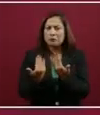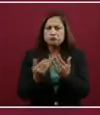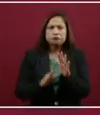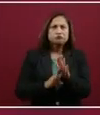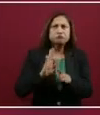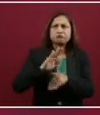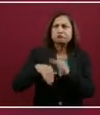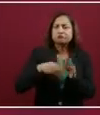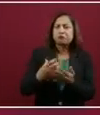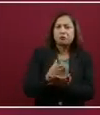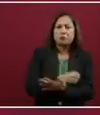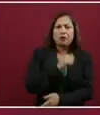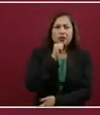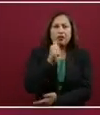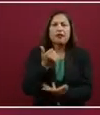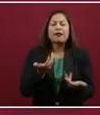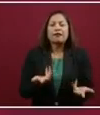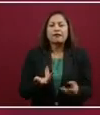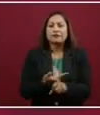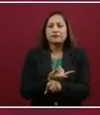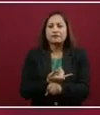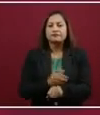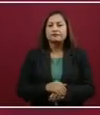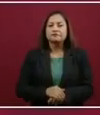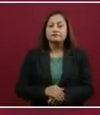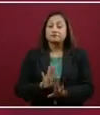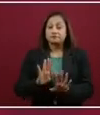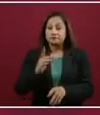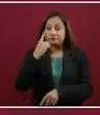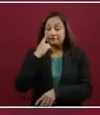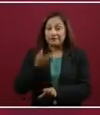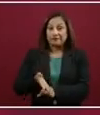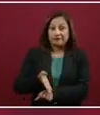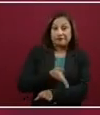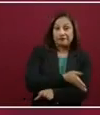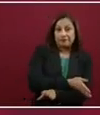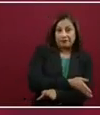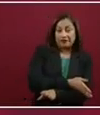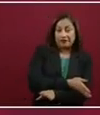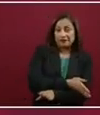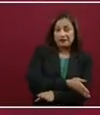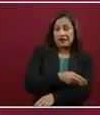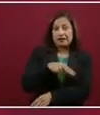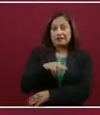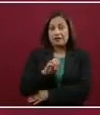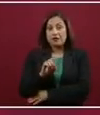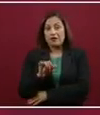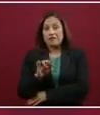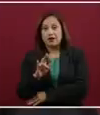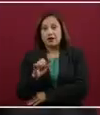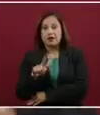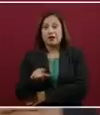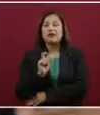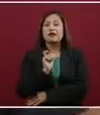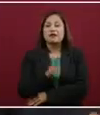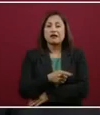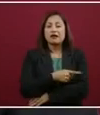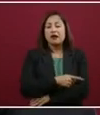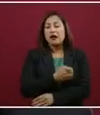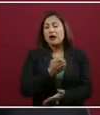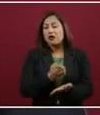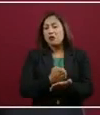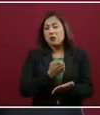Antes del periodo neoliberal, la economía creció en promedio